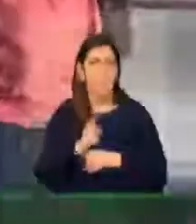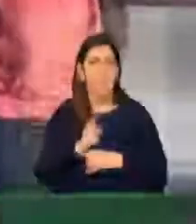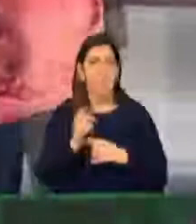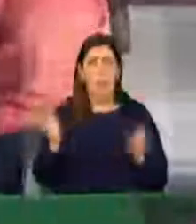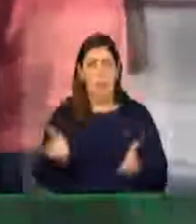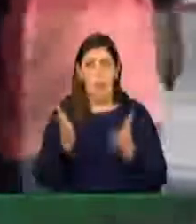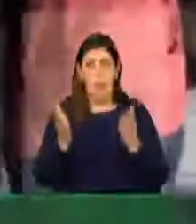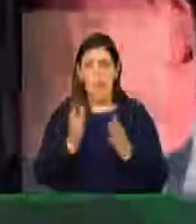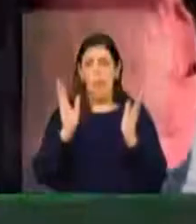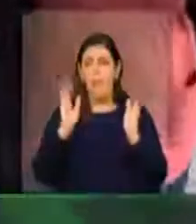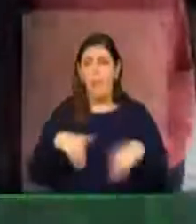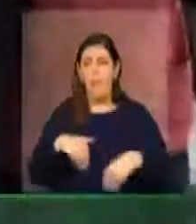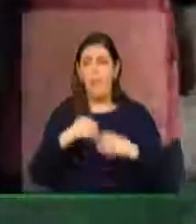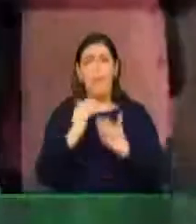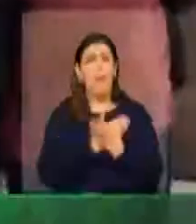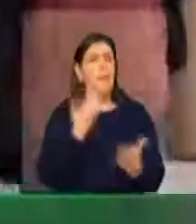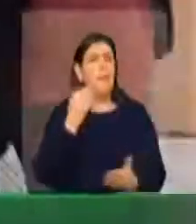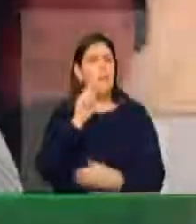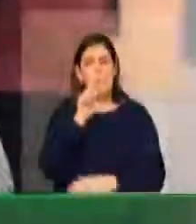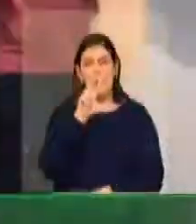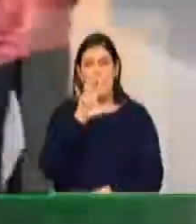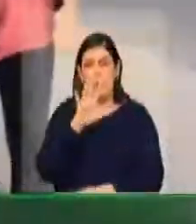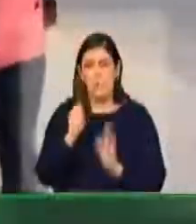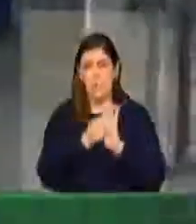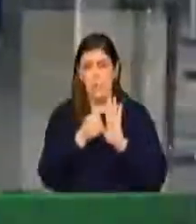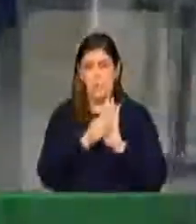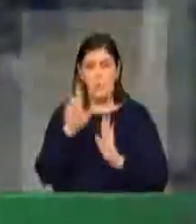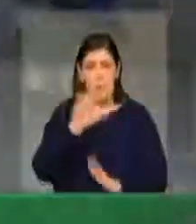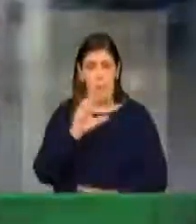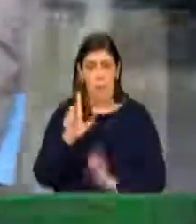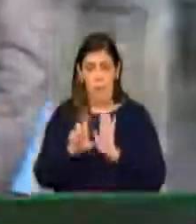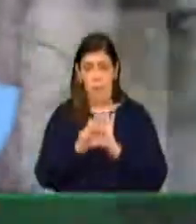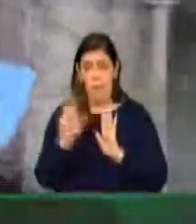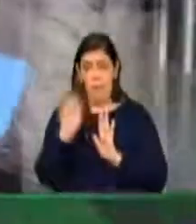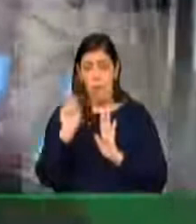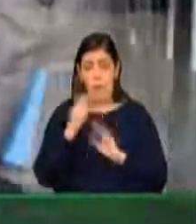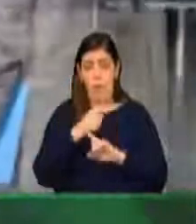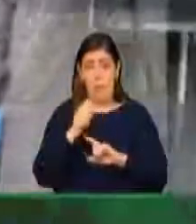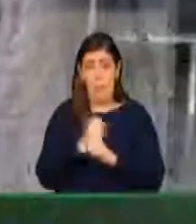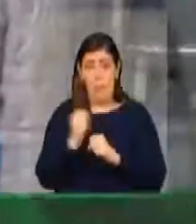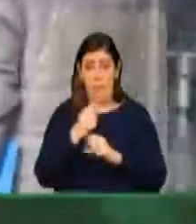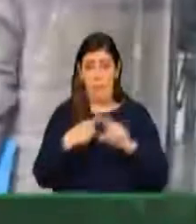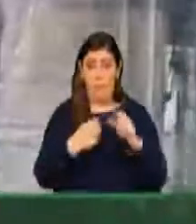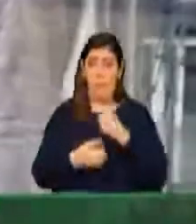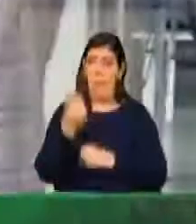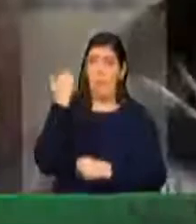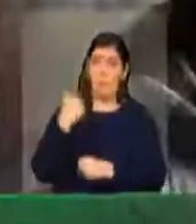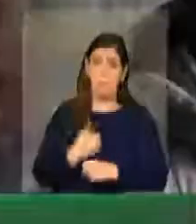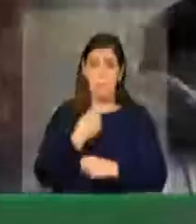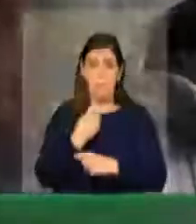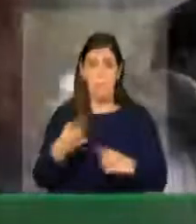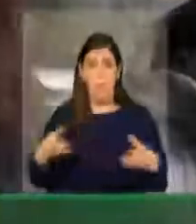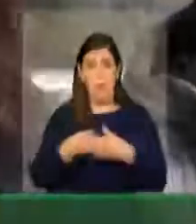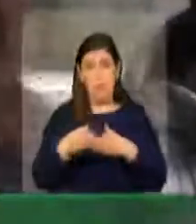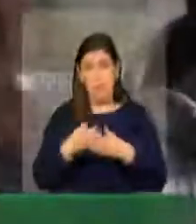para derogar 135 artículos de la Ley de Urgente Consideración, aprobada a mediados del año pasado. La Comisión Pro